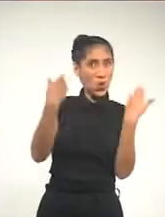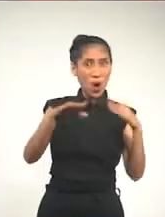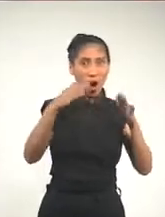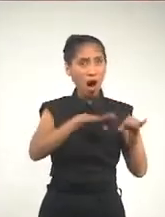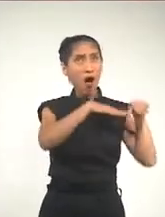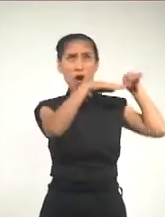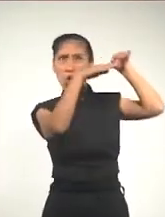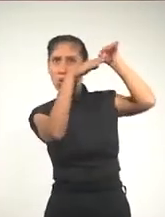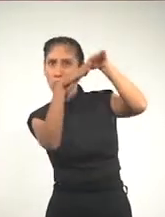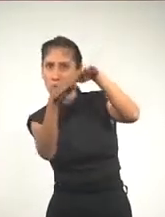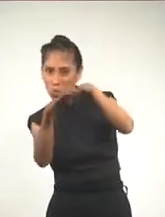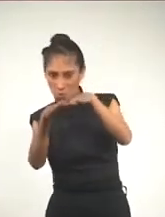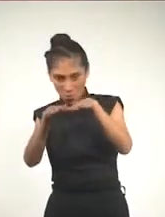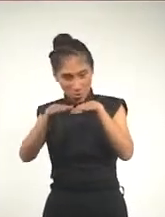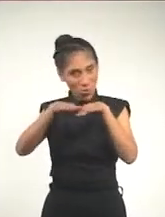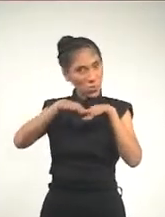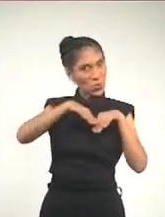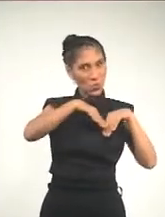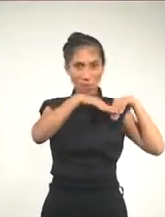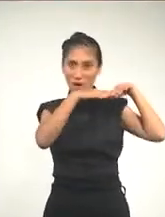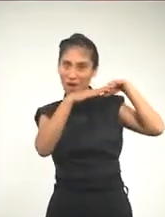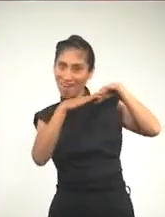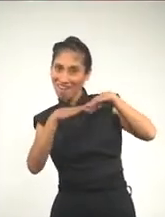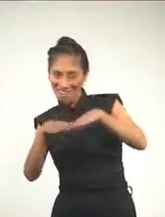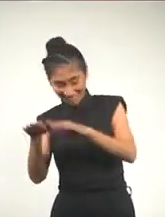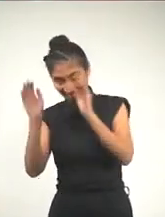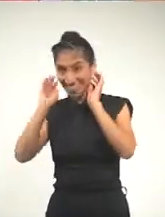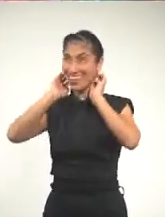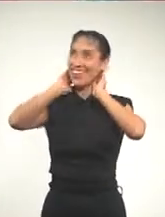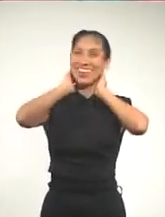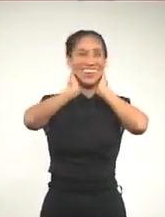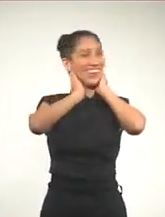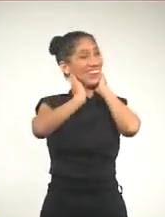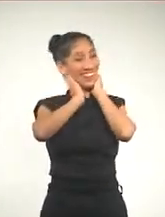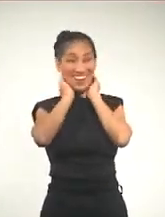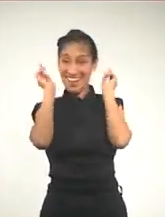¡Wow! ¡Las olas se alejan!